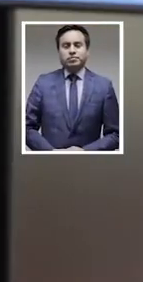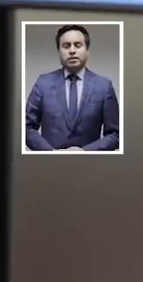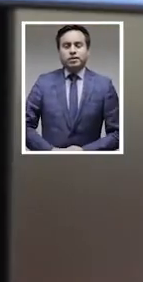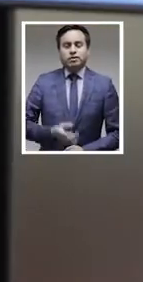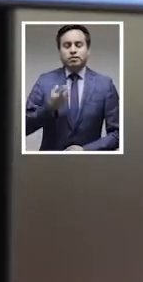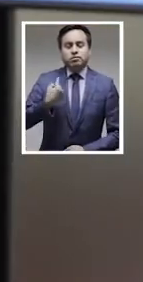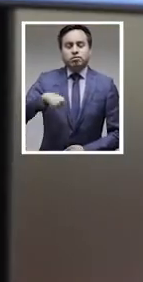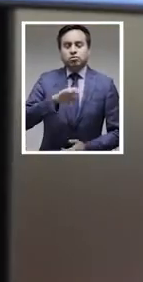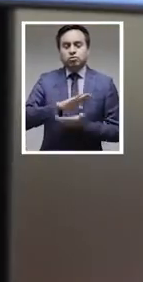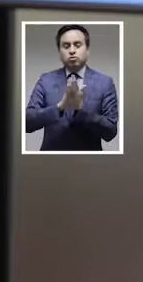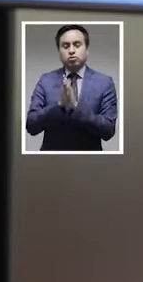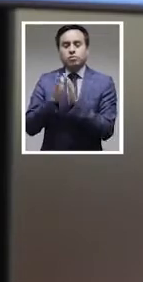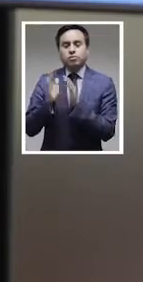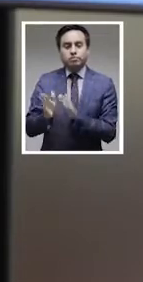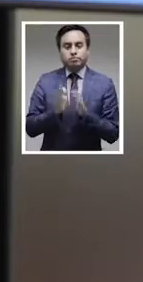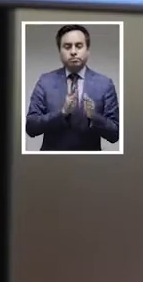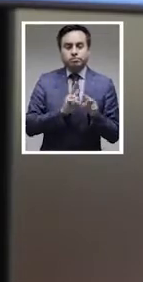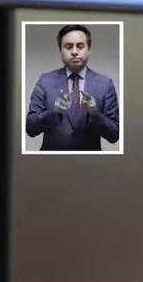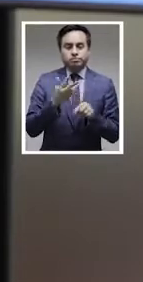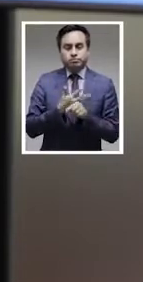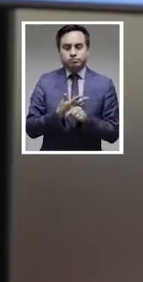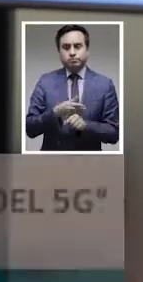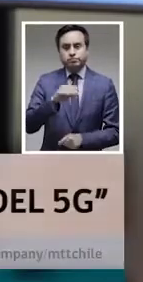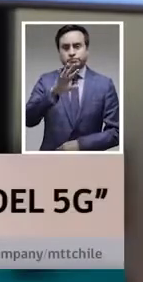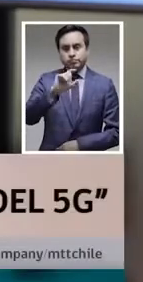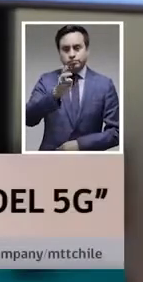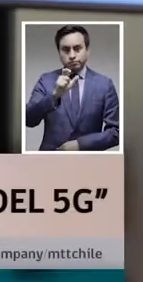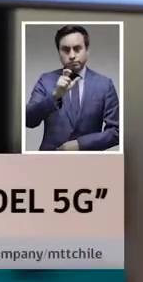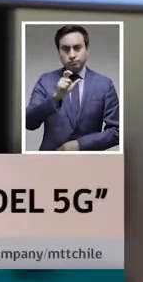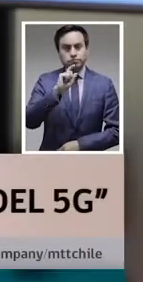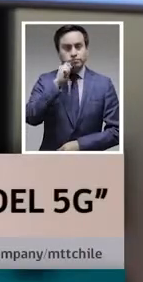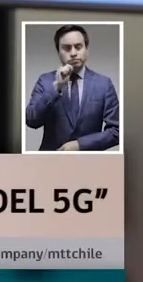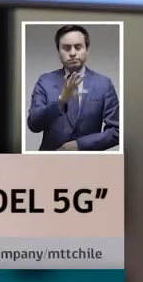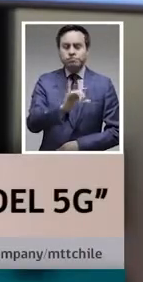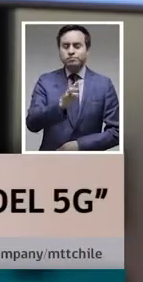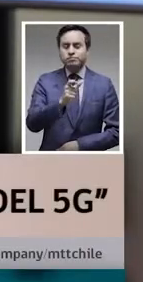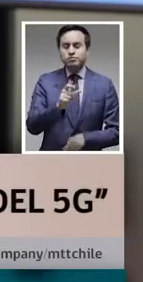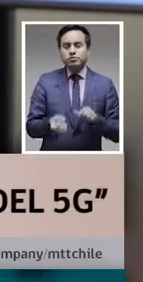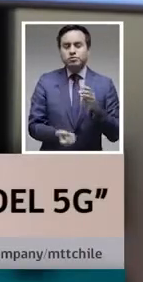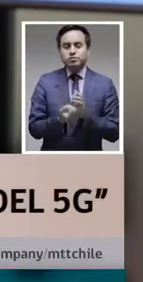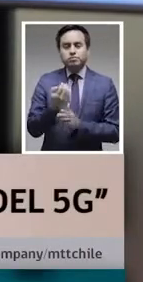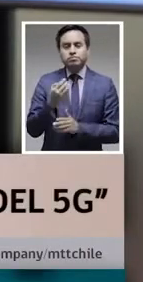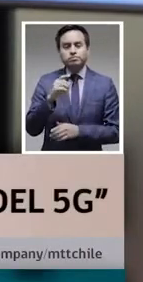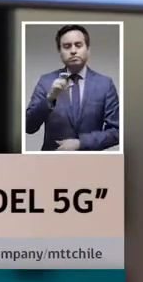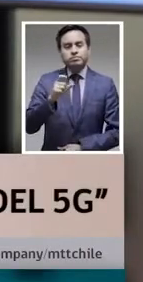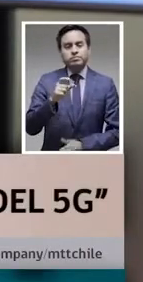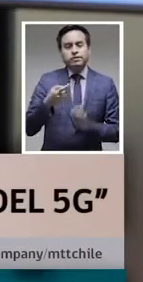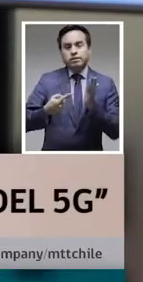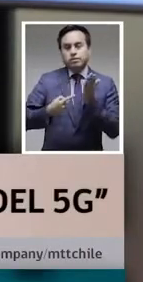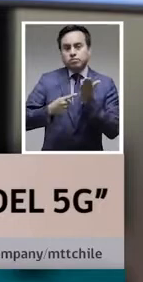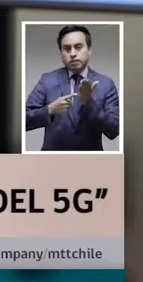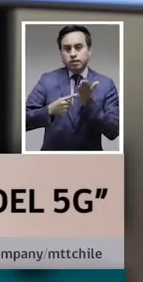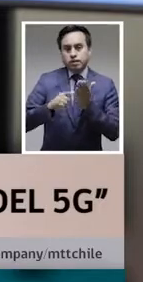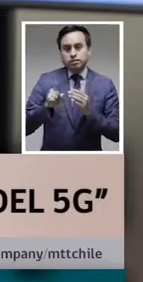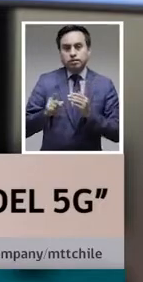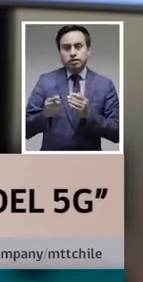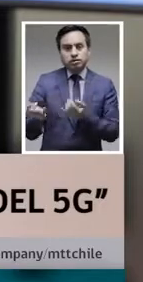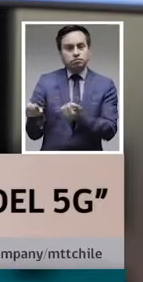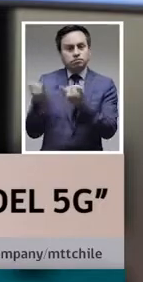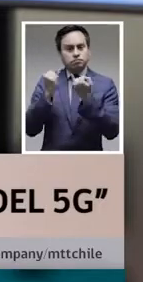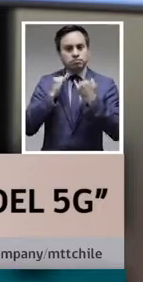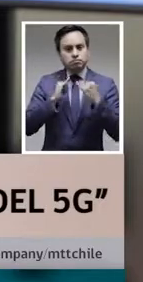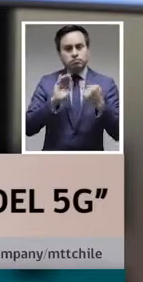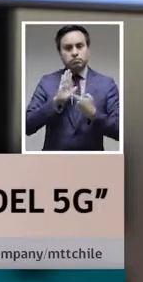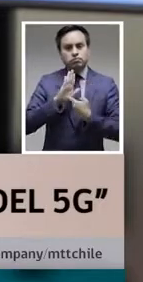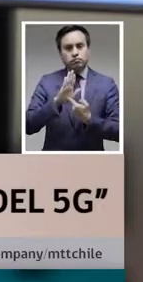Tenemos todo preparado para el despliegue de 5G. 5G es la nueva generación de tecnología, y los datos nos